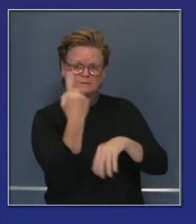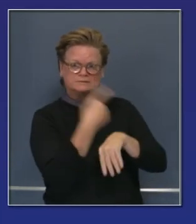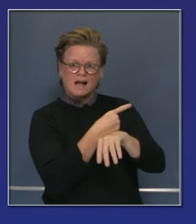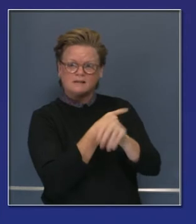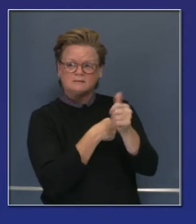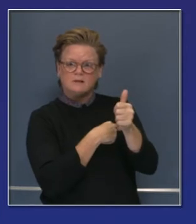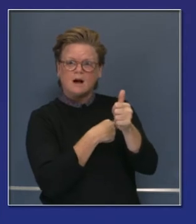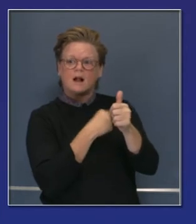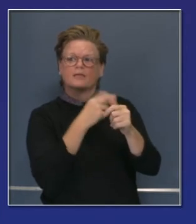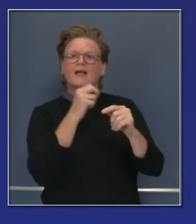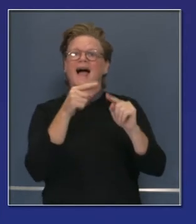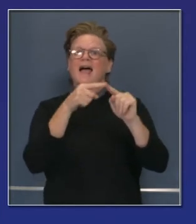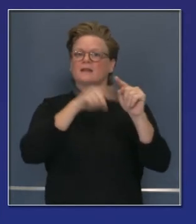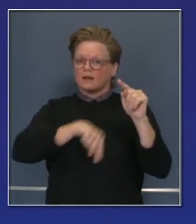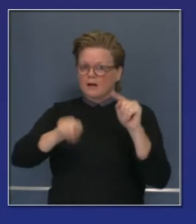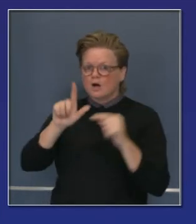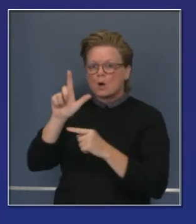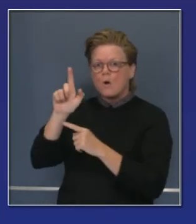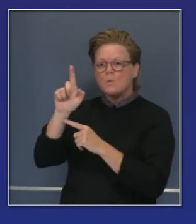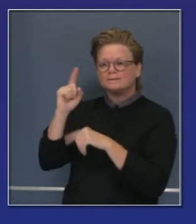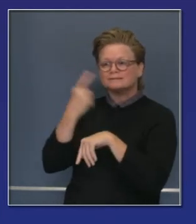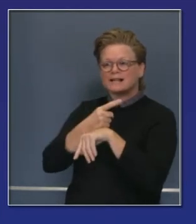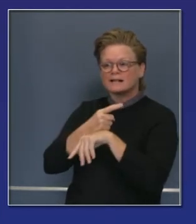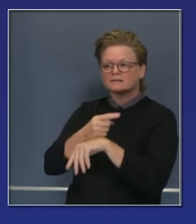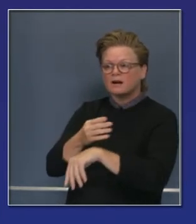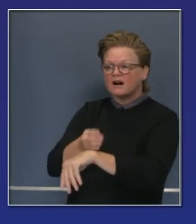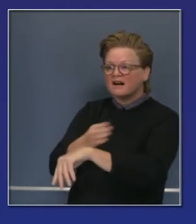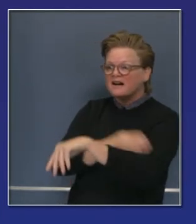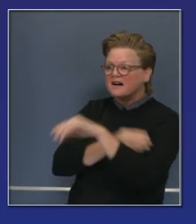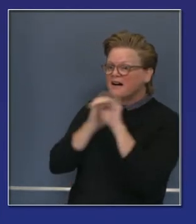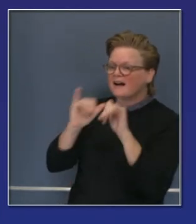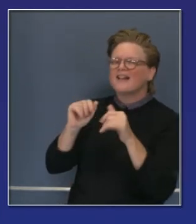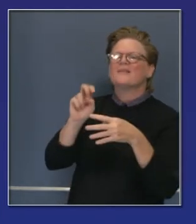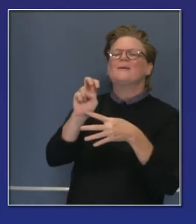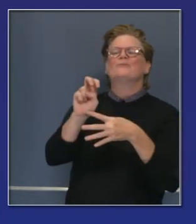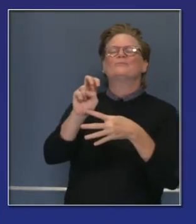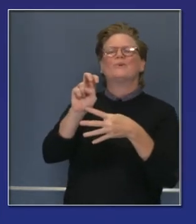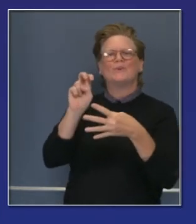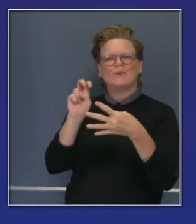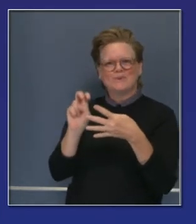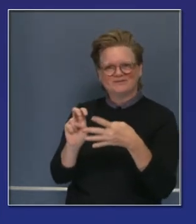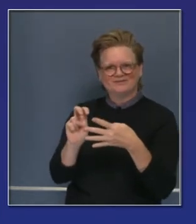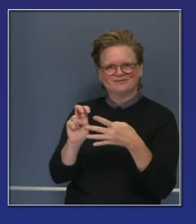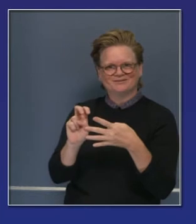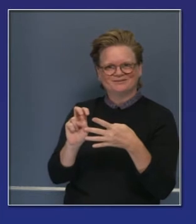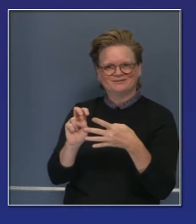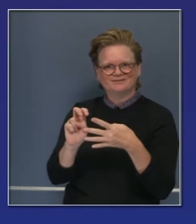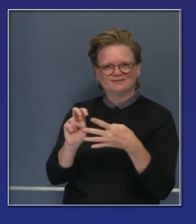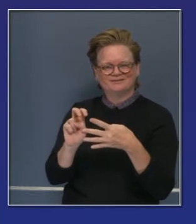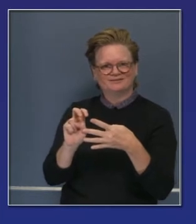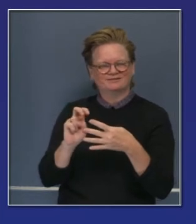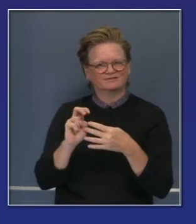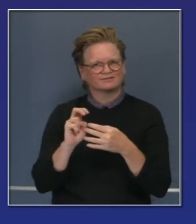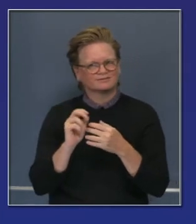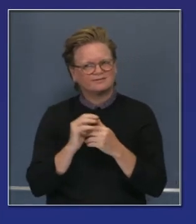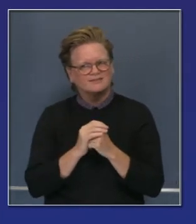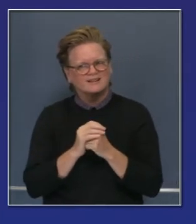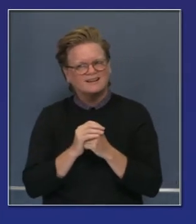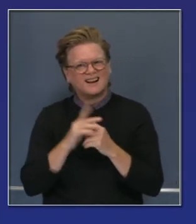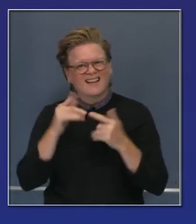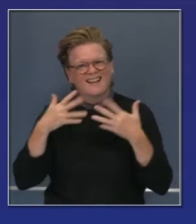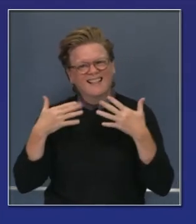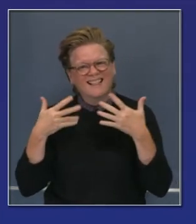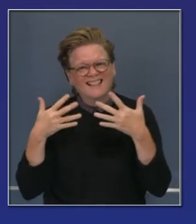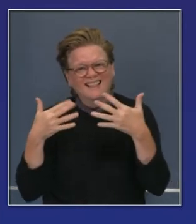está a un nivel apropiado para poder mover el condado a ese nivel menos rígido. Así que no queremos avanzar